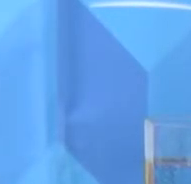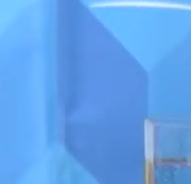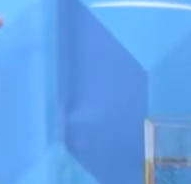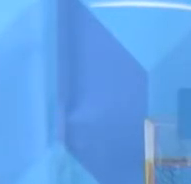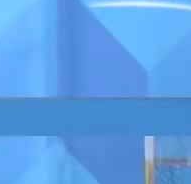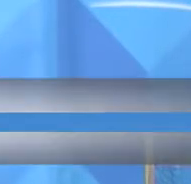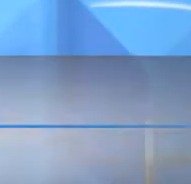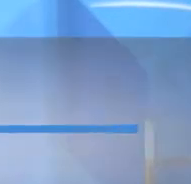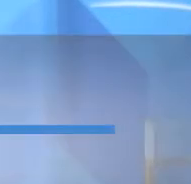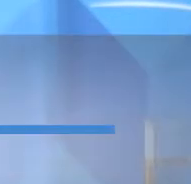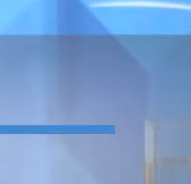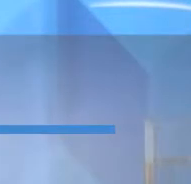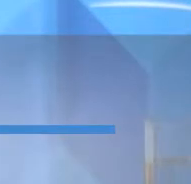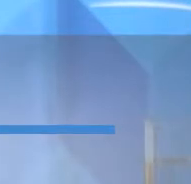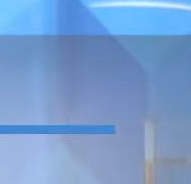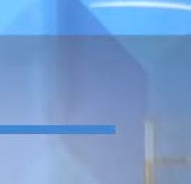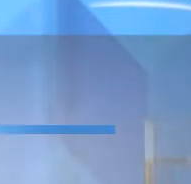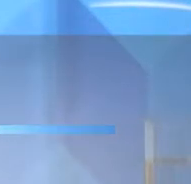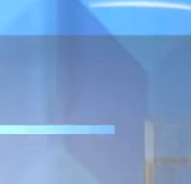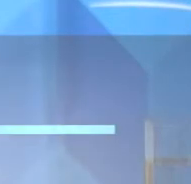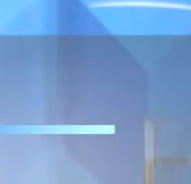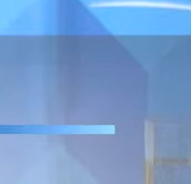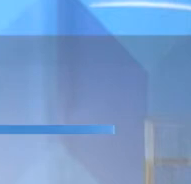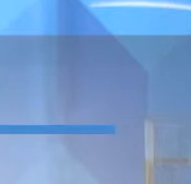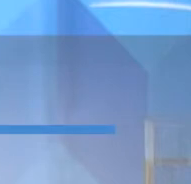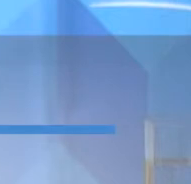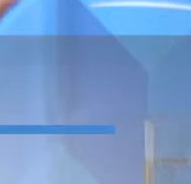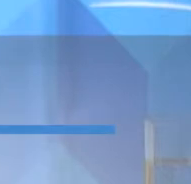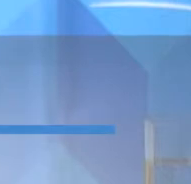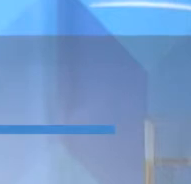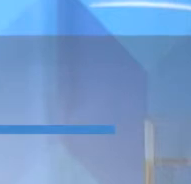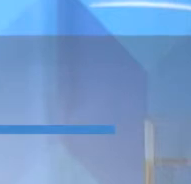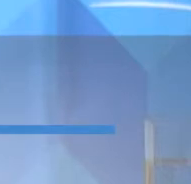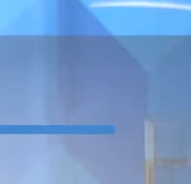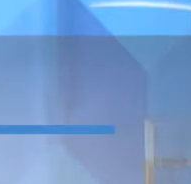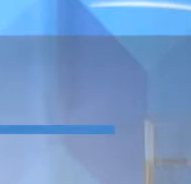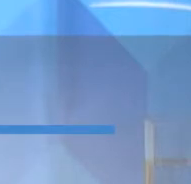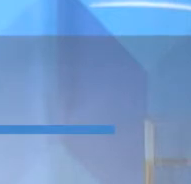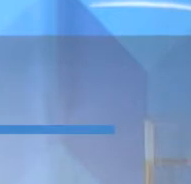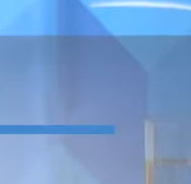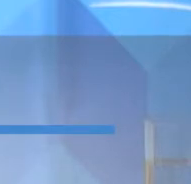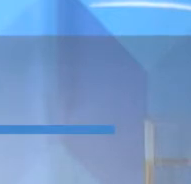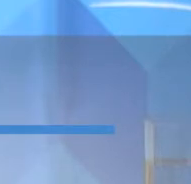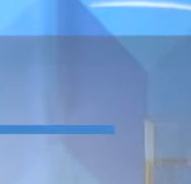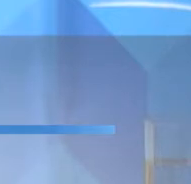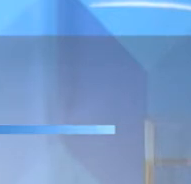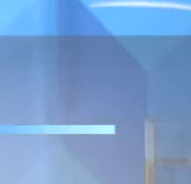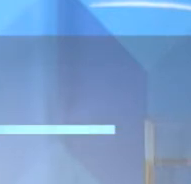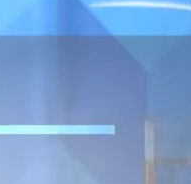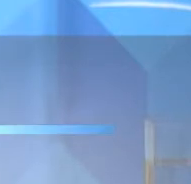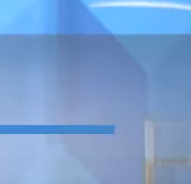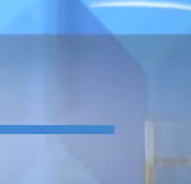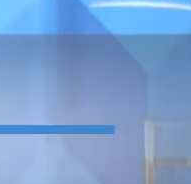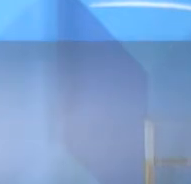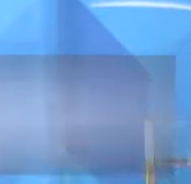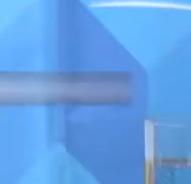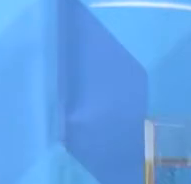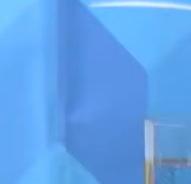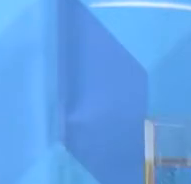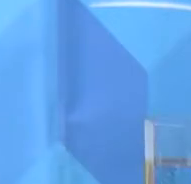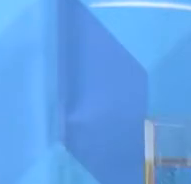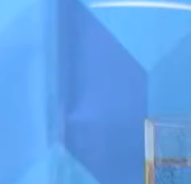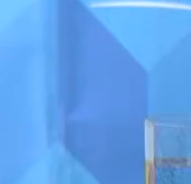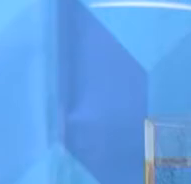En el caso de la elección de Epsie Campbell para la vicepresidencia, veo a una mujer que tiene